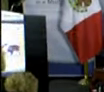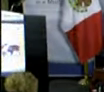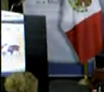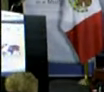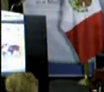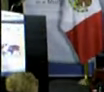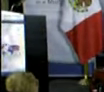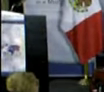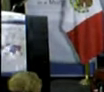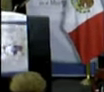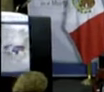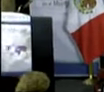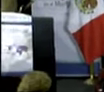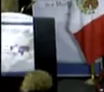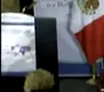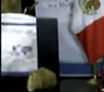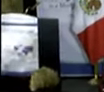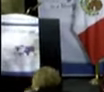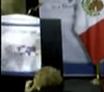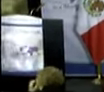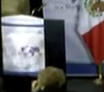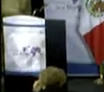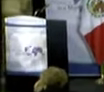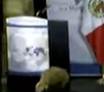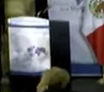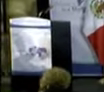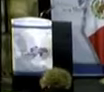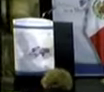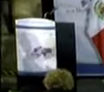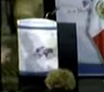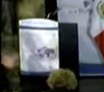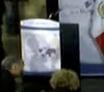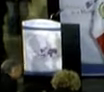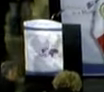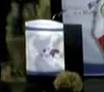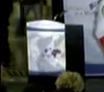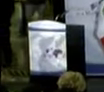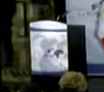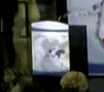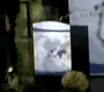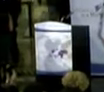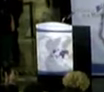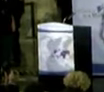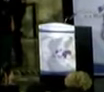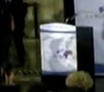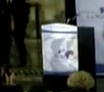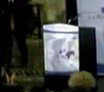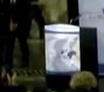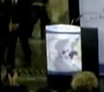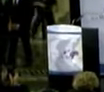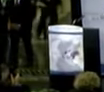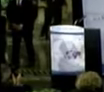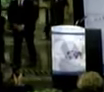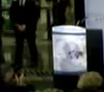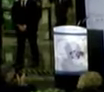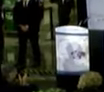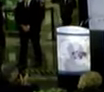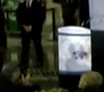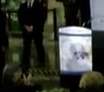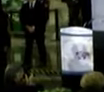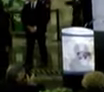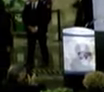Bueno, pues de esta manera concluye este tema sobre el problema mundial de las drogas y el delito, nuevos enfoques para nuevas